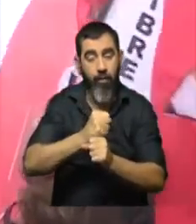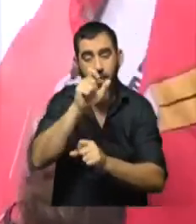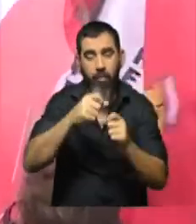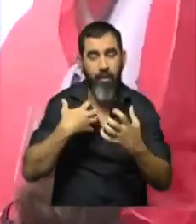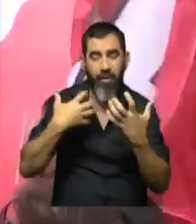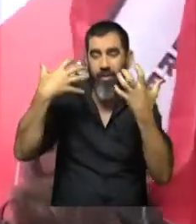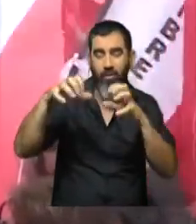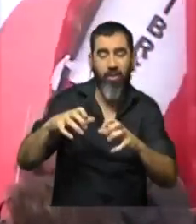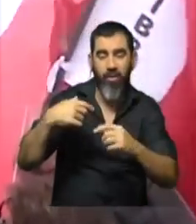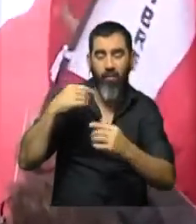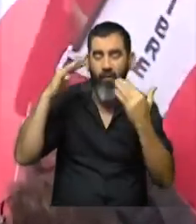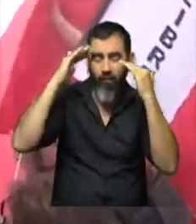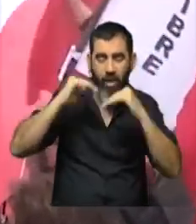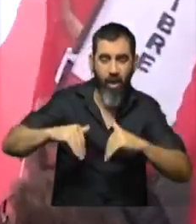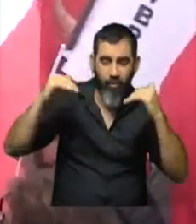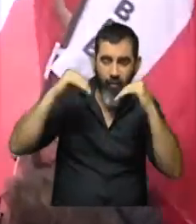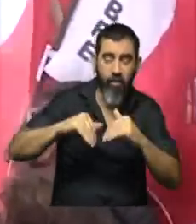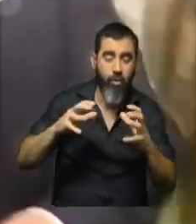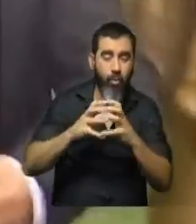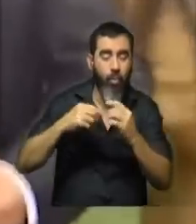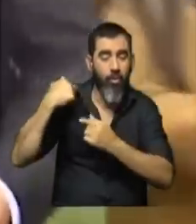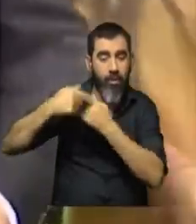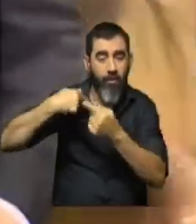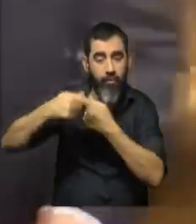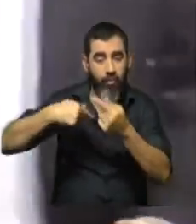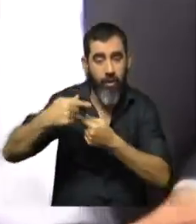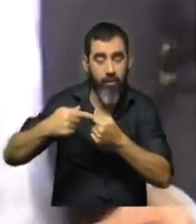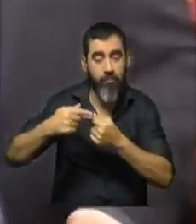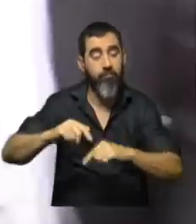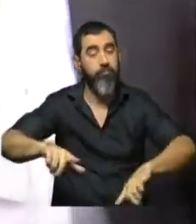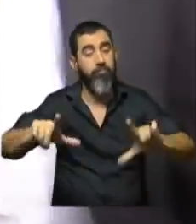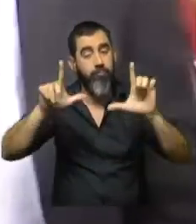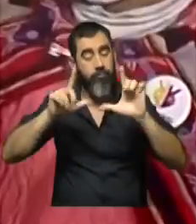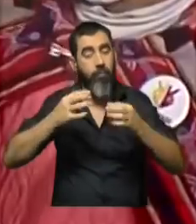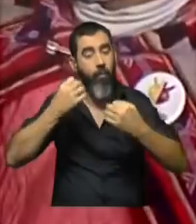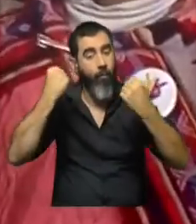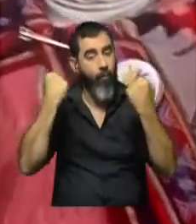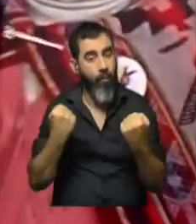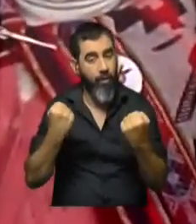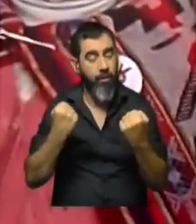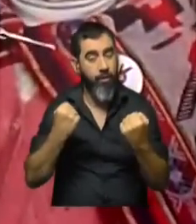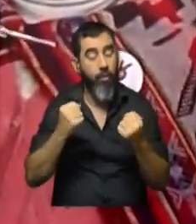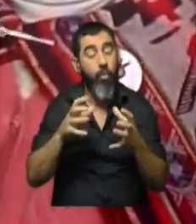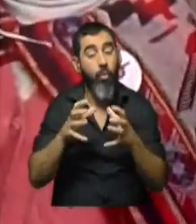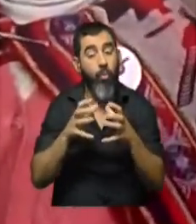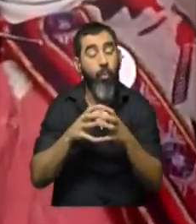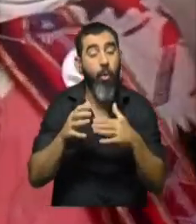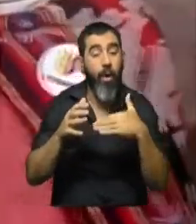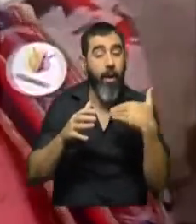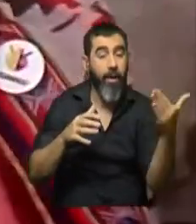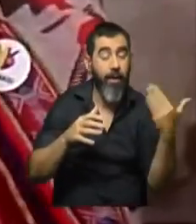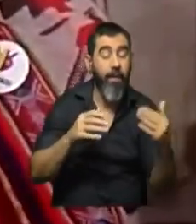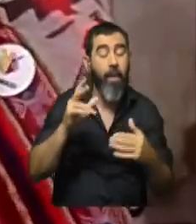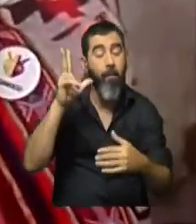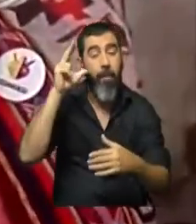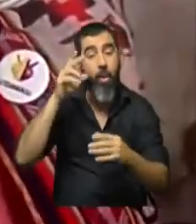desencantada con los sucesivos fracasos de los partidos tradicionales. Su candidatura se consolidó cuando se integró al partido de izquierda Perú Libre, que a